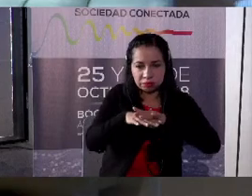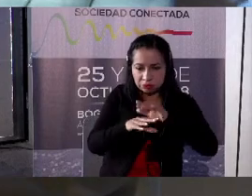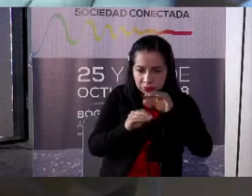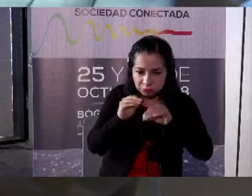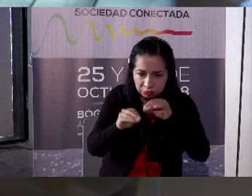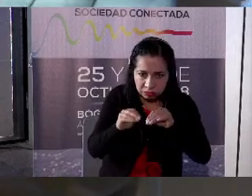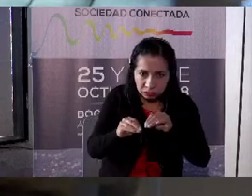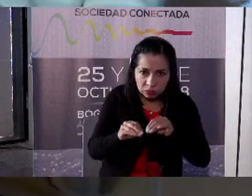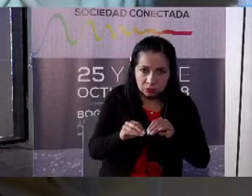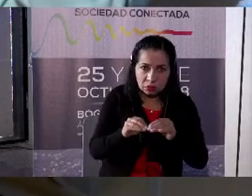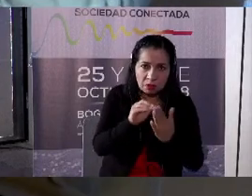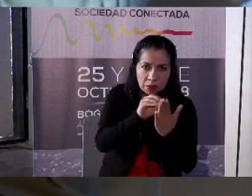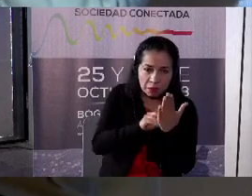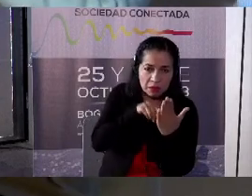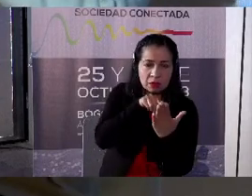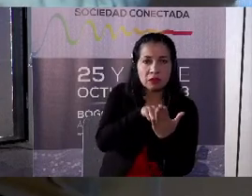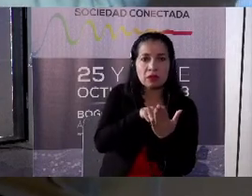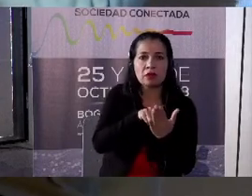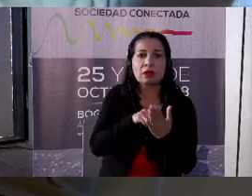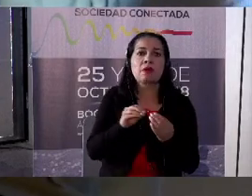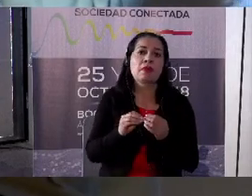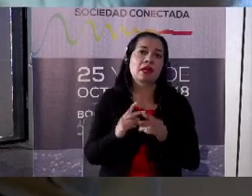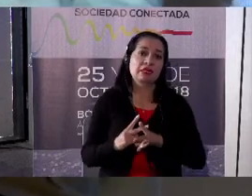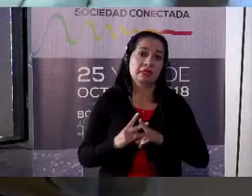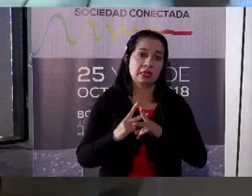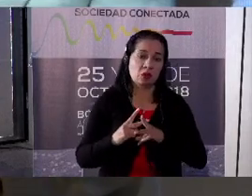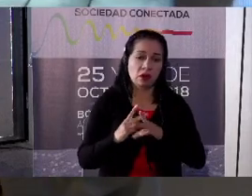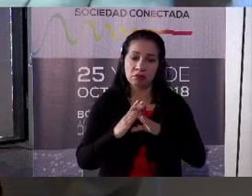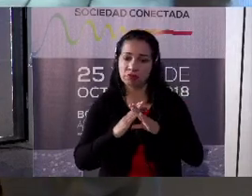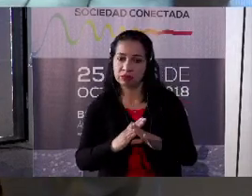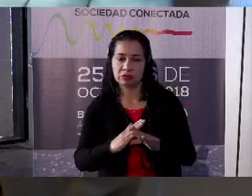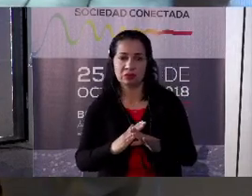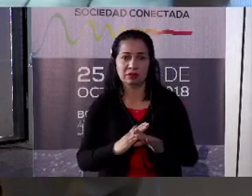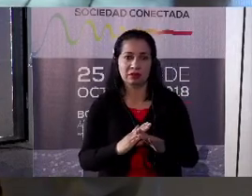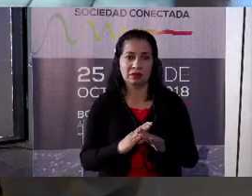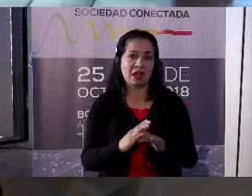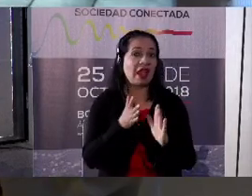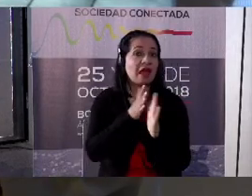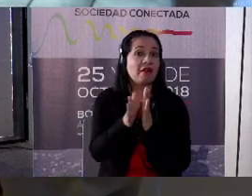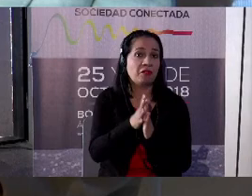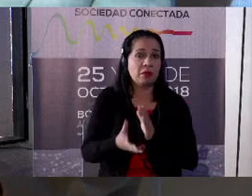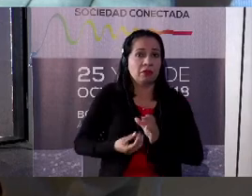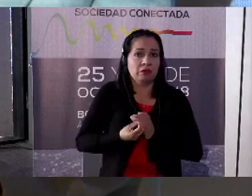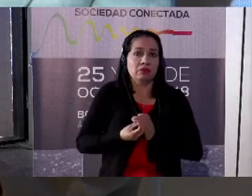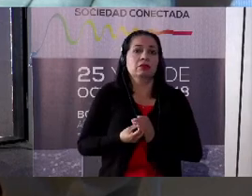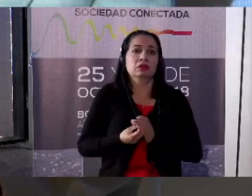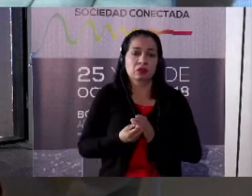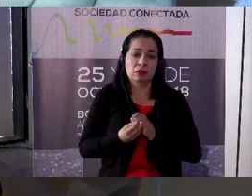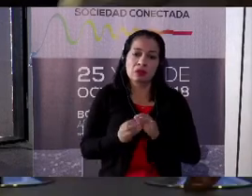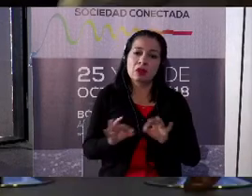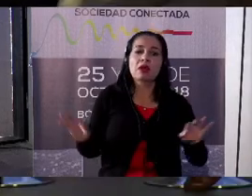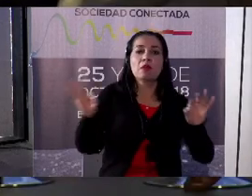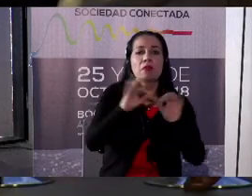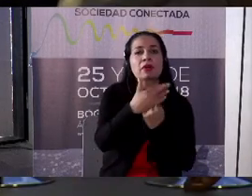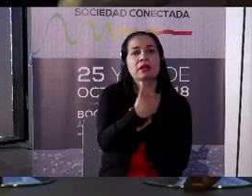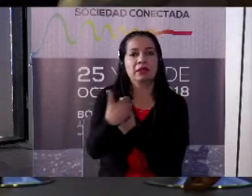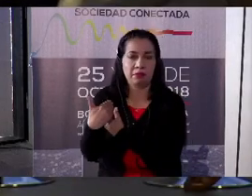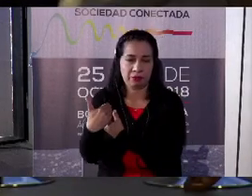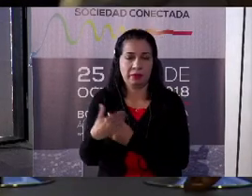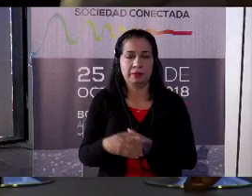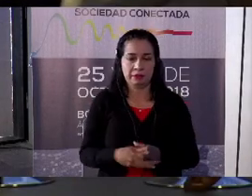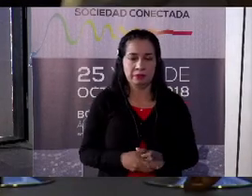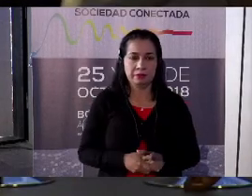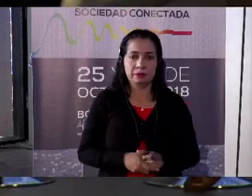pero también seguridad en el servidor en donde de verdad se va a tratar la información Eso lo que hay que proteger muy